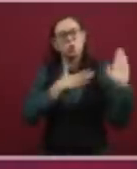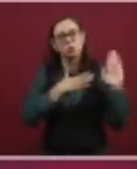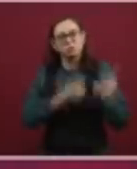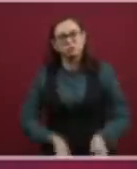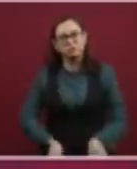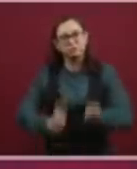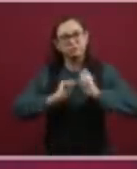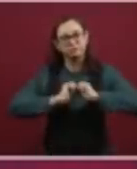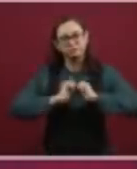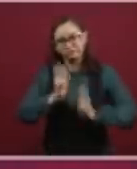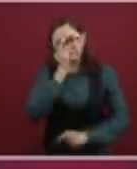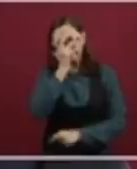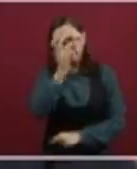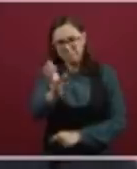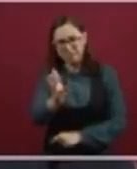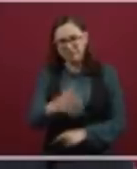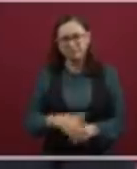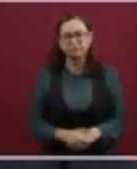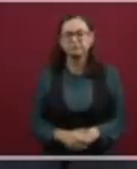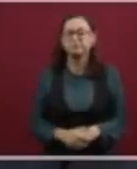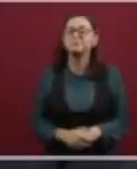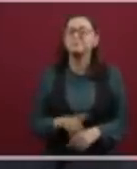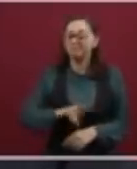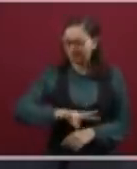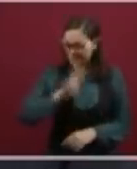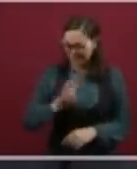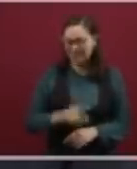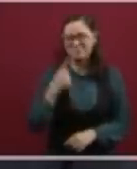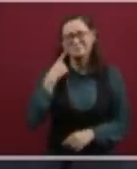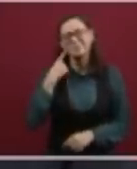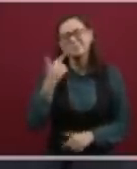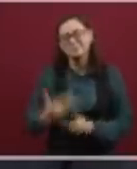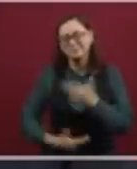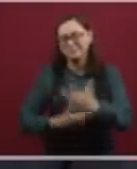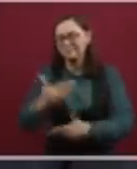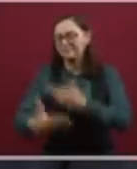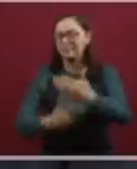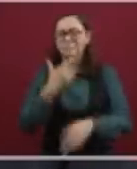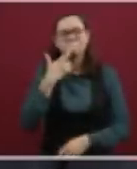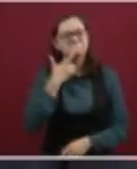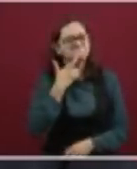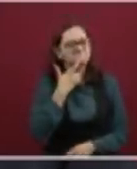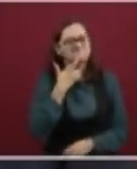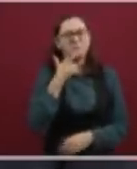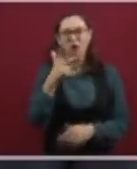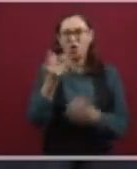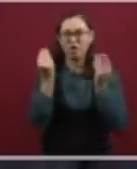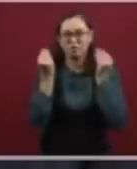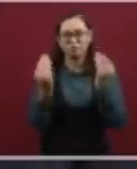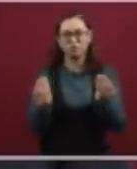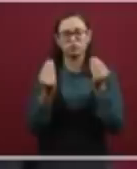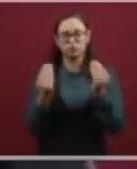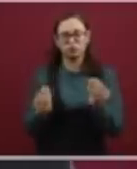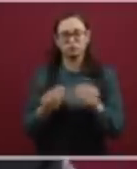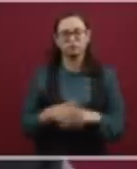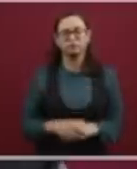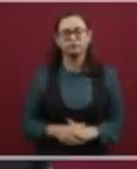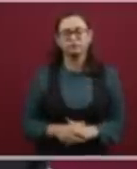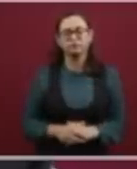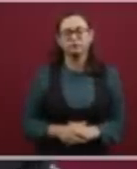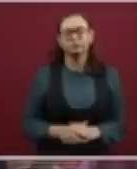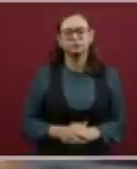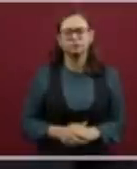adquirido. Va a mejorar mucho el sistema de salud. Y pueden